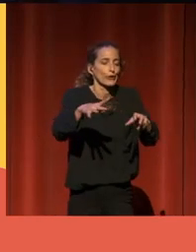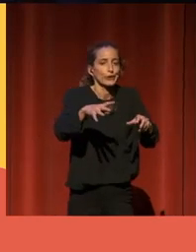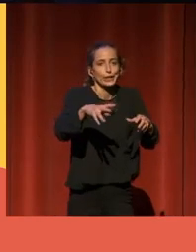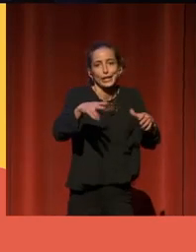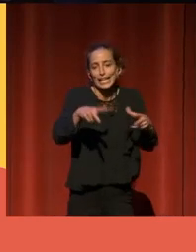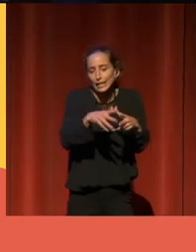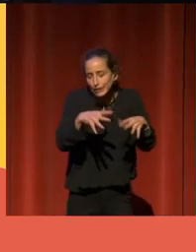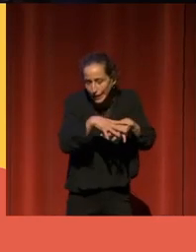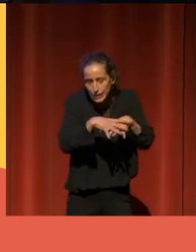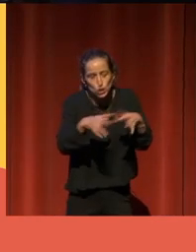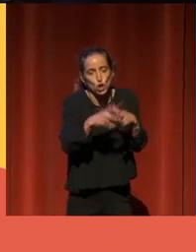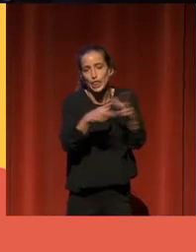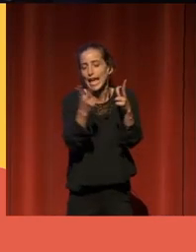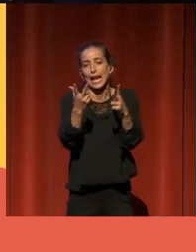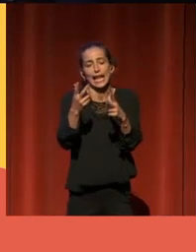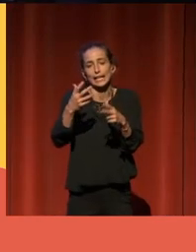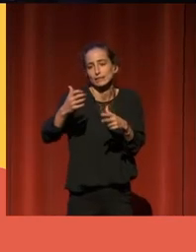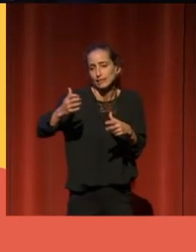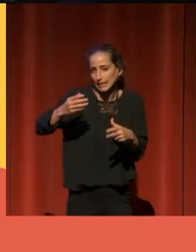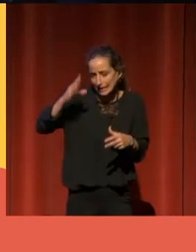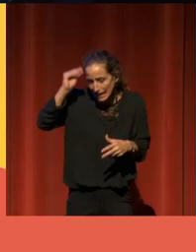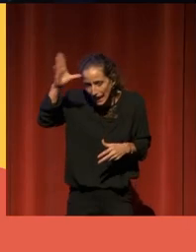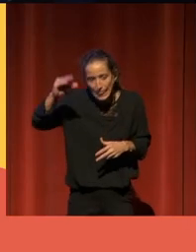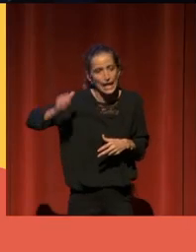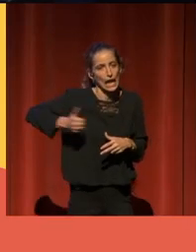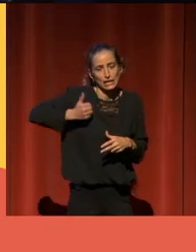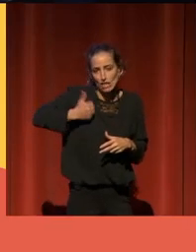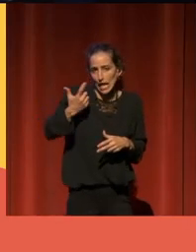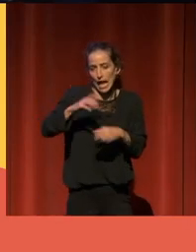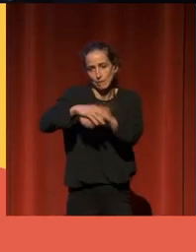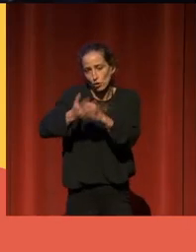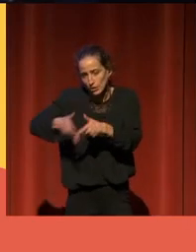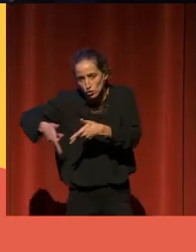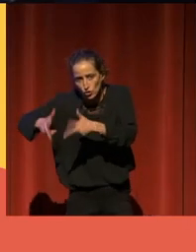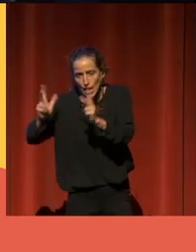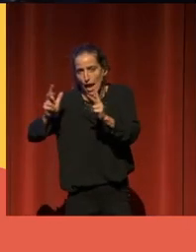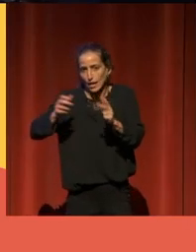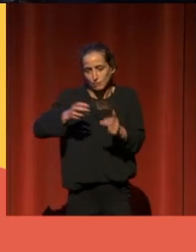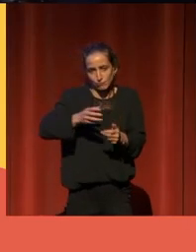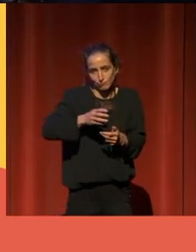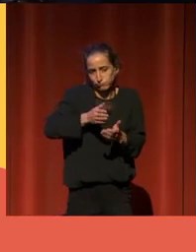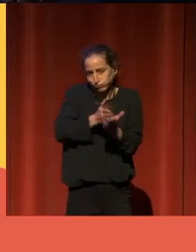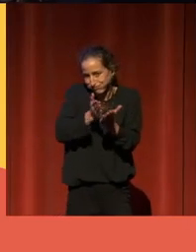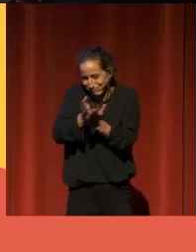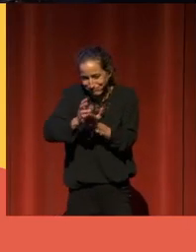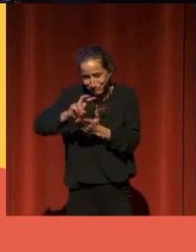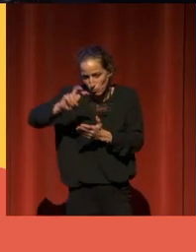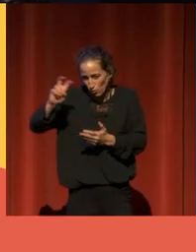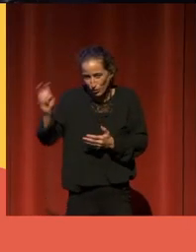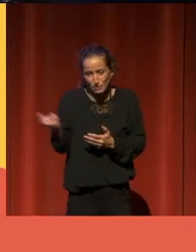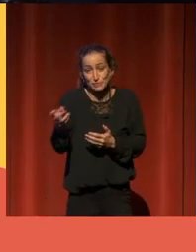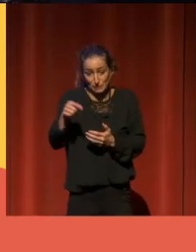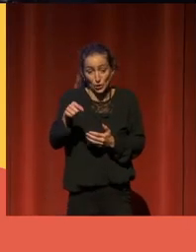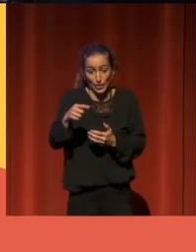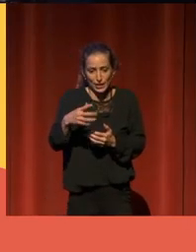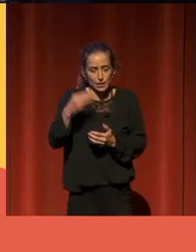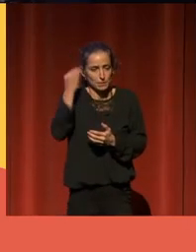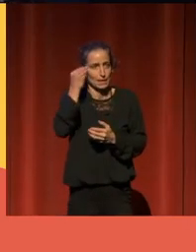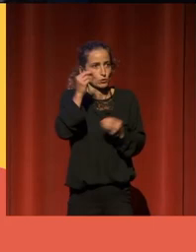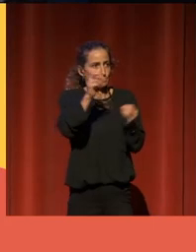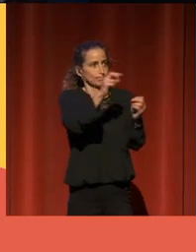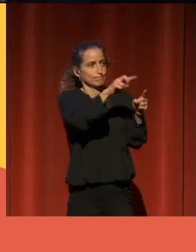y los aspectos de privacidad y también la democracia social eh pensábamos que teníamos que eh refrescar estas